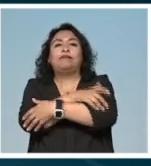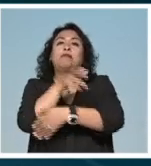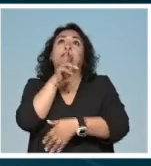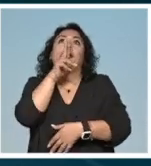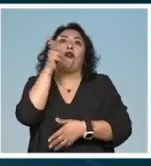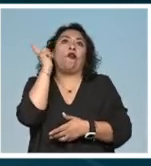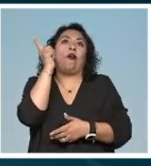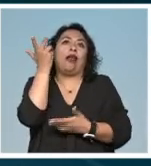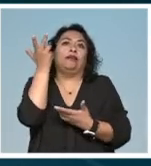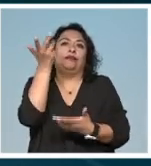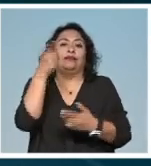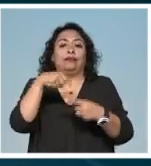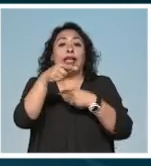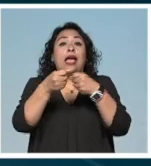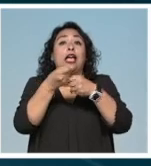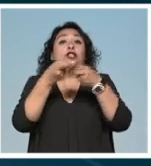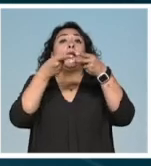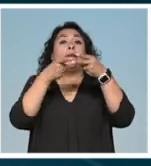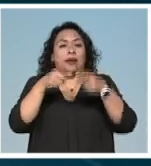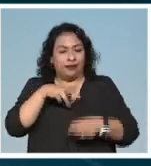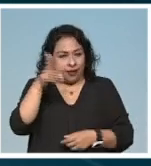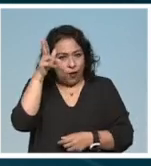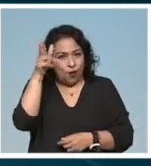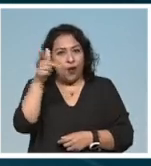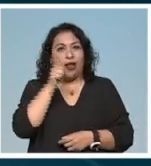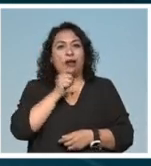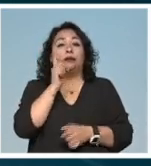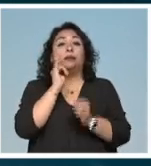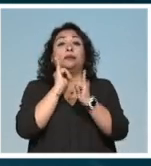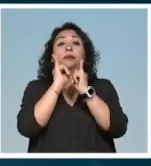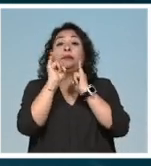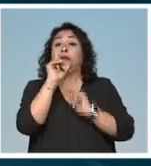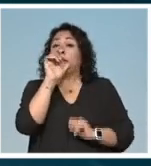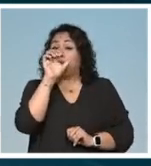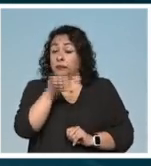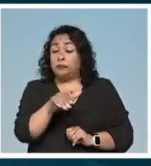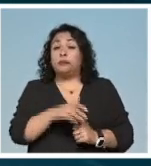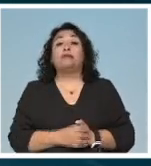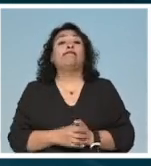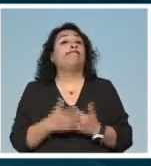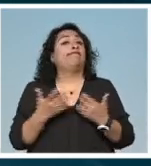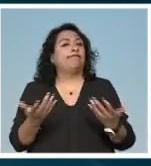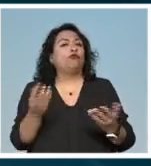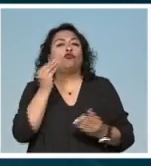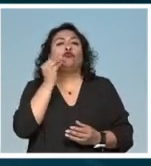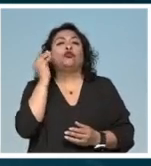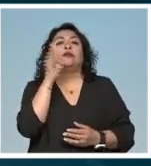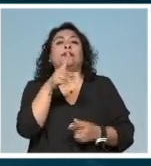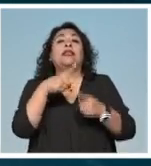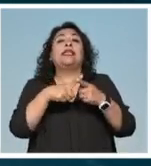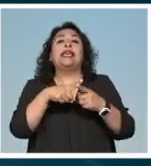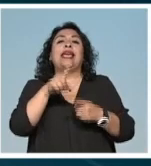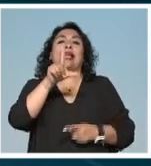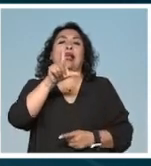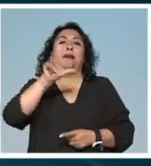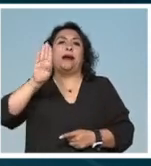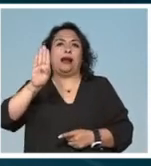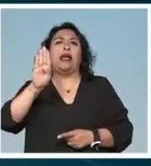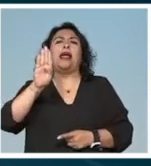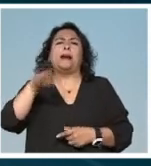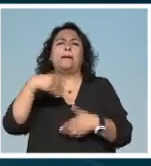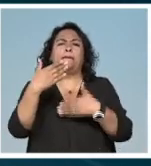mejores deseos para este año que comienza. Hola, Laura Regis, en la traducción de Lenguas de Señas Mexicana, y un beso muy grande también a Laura Barrera, quien ya